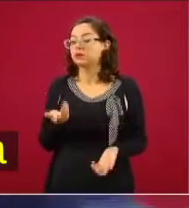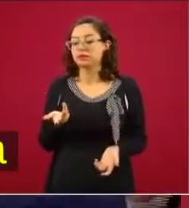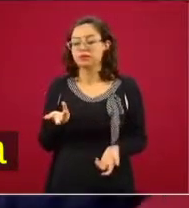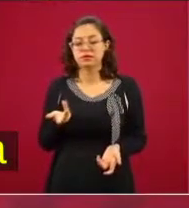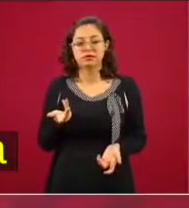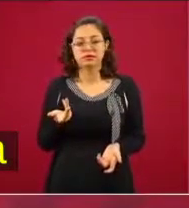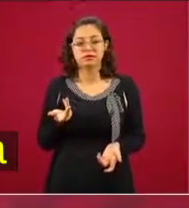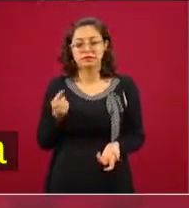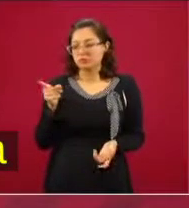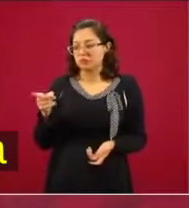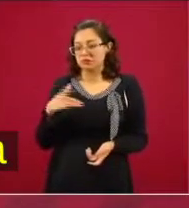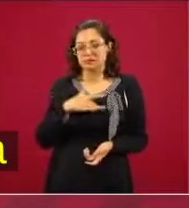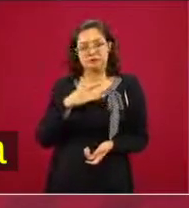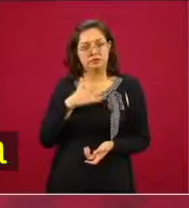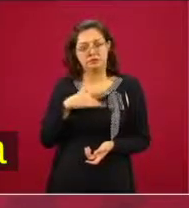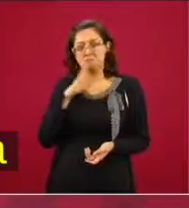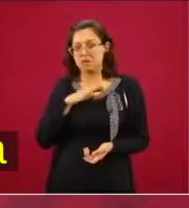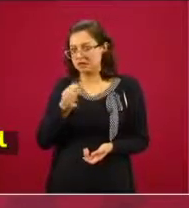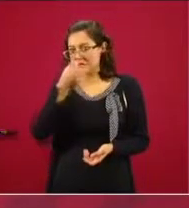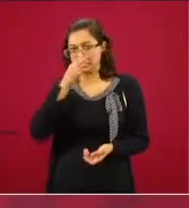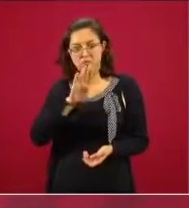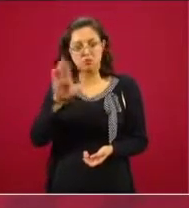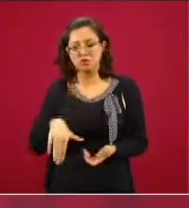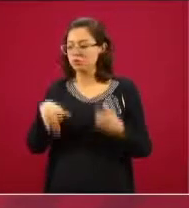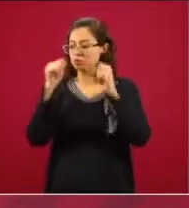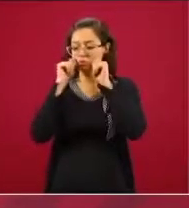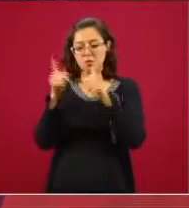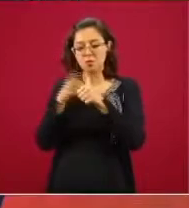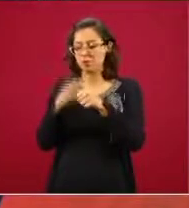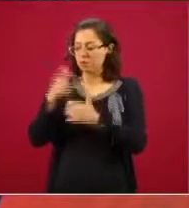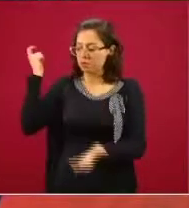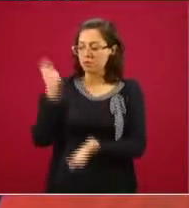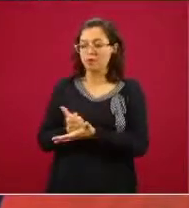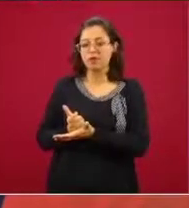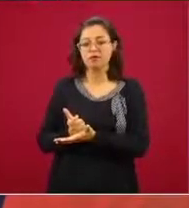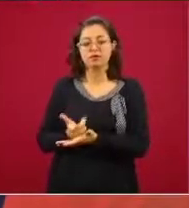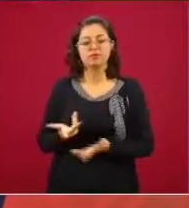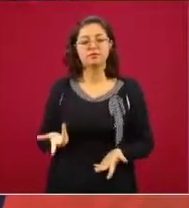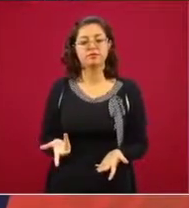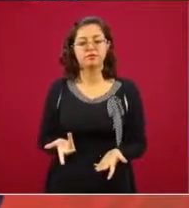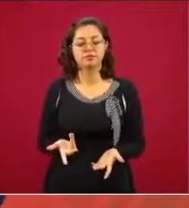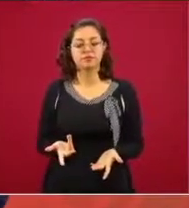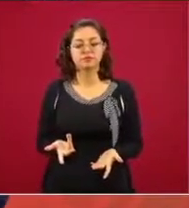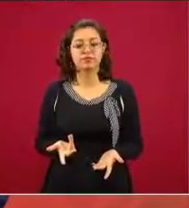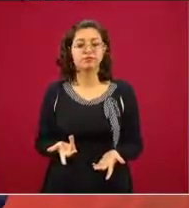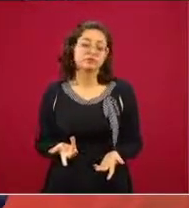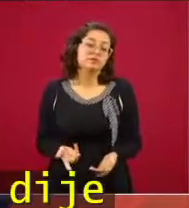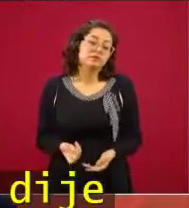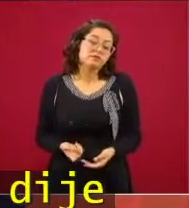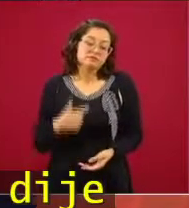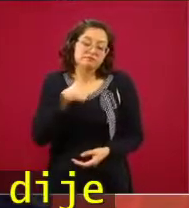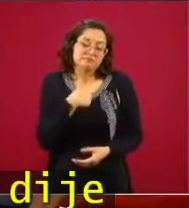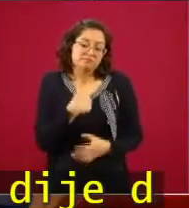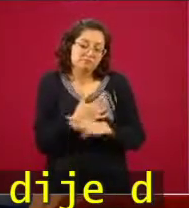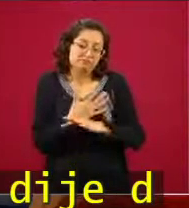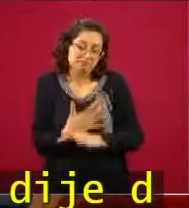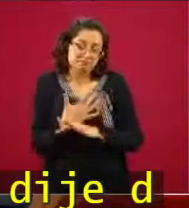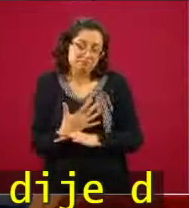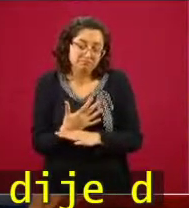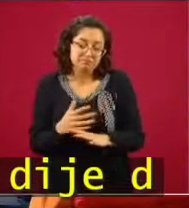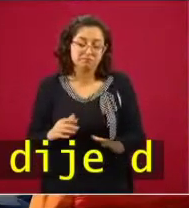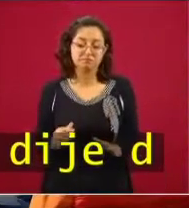aunque se vaya muriendo el paciente. Y eso fue lo que me referí. Dije